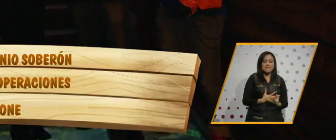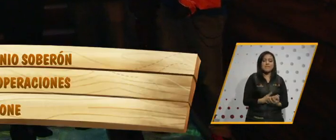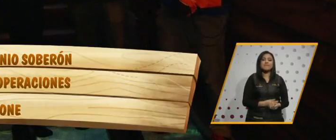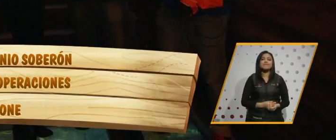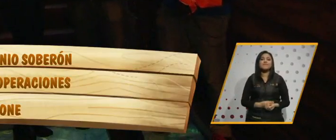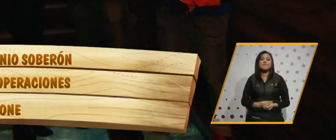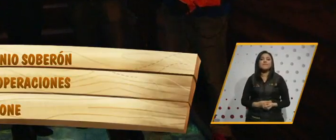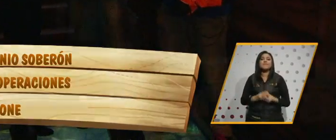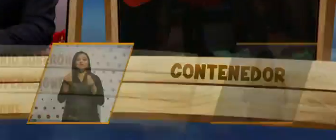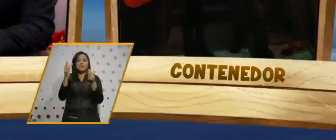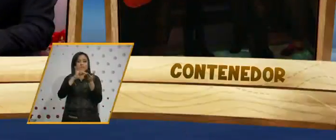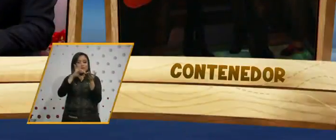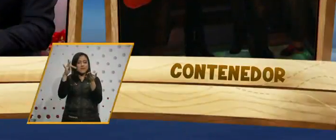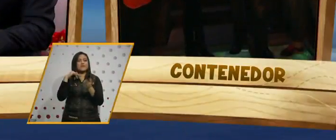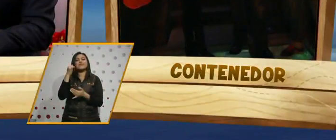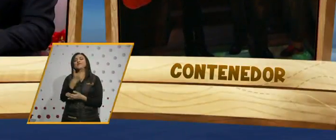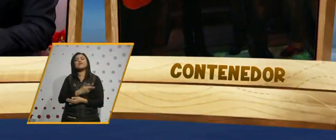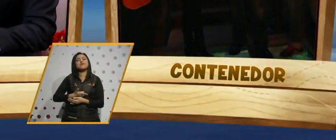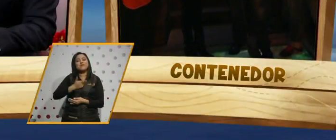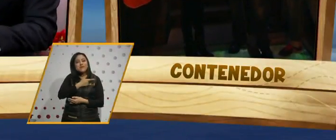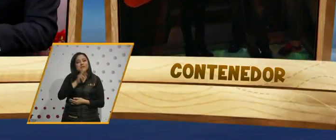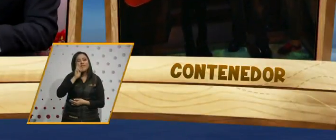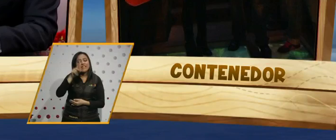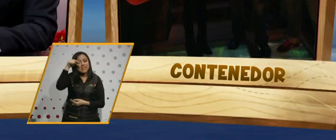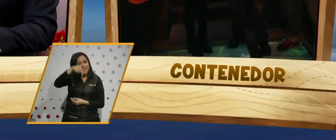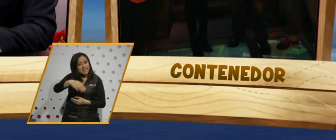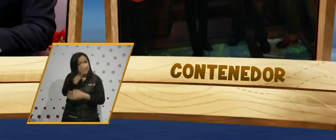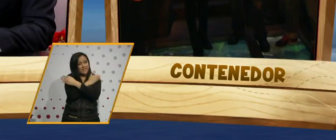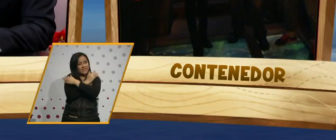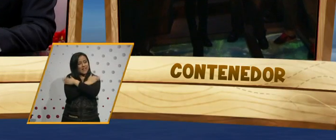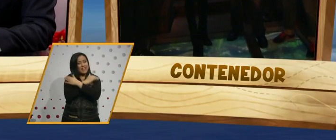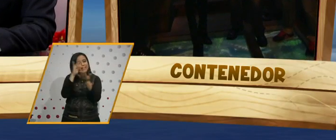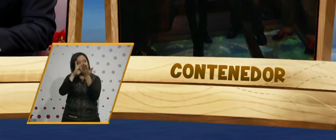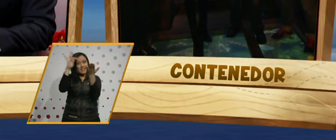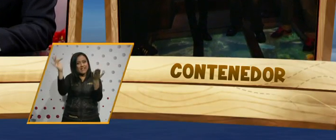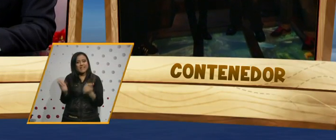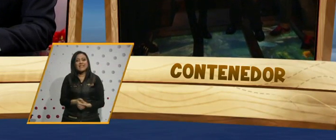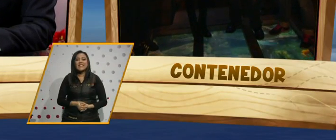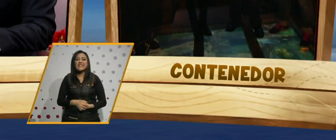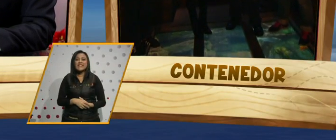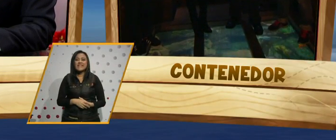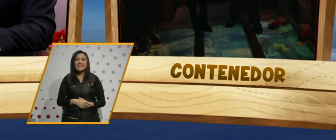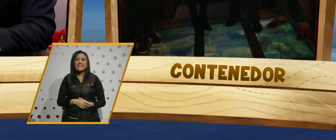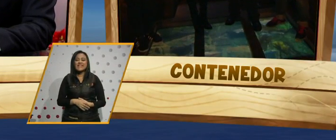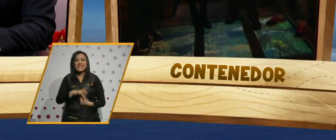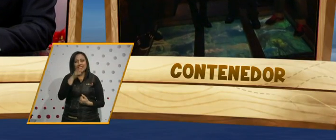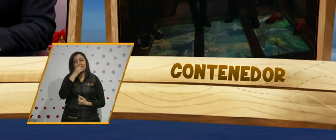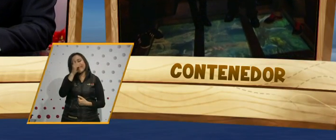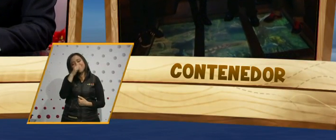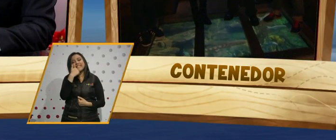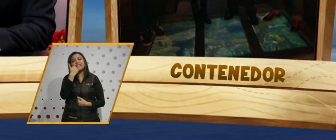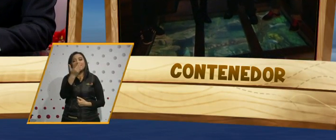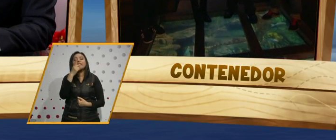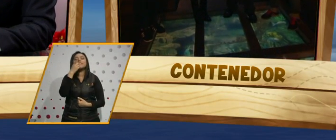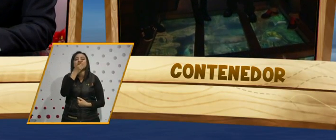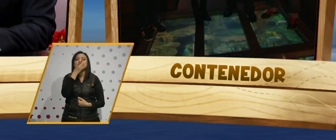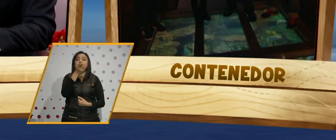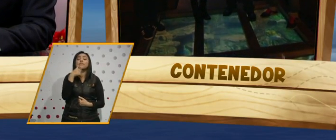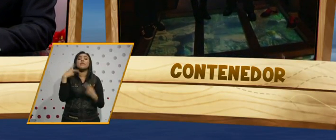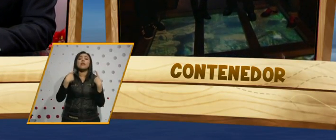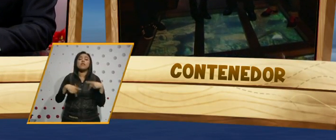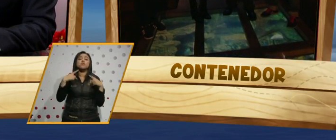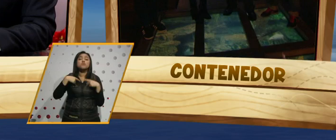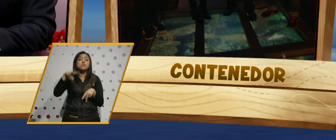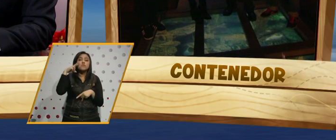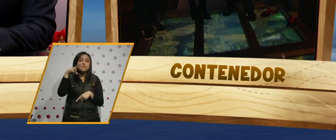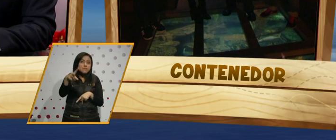señor Garralda. Aquí. Gracias, Jorge. Es un gusto abrazote. Estar aquí. Qué bueno que estás con nosotros. Muy amable. Y hay que decirlo, señor Garralda, que esté muy atento el público televidente